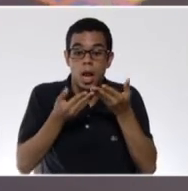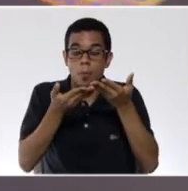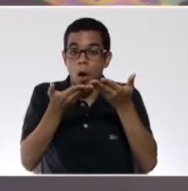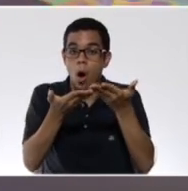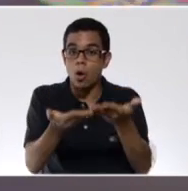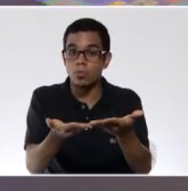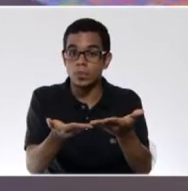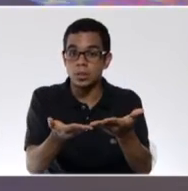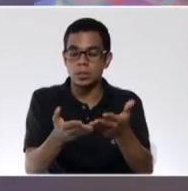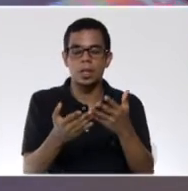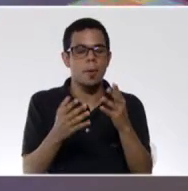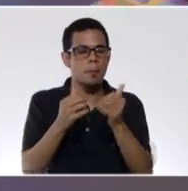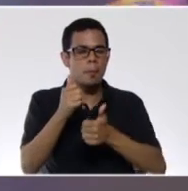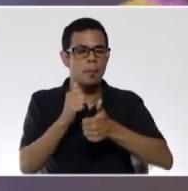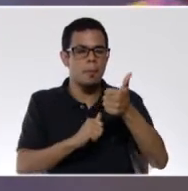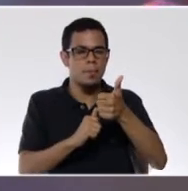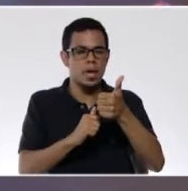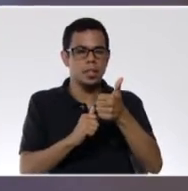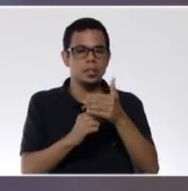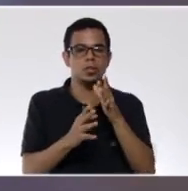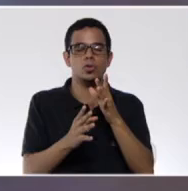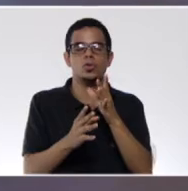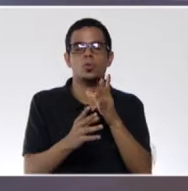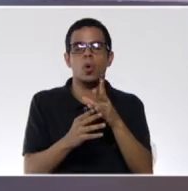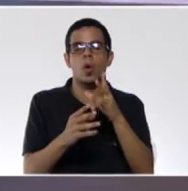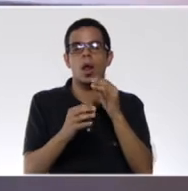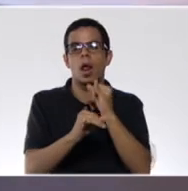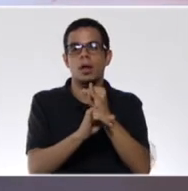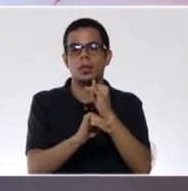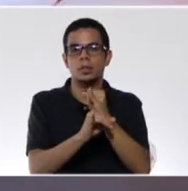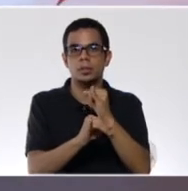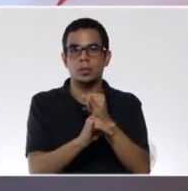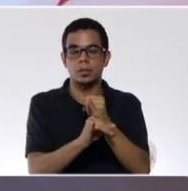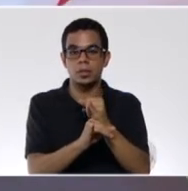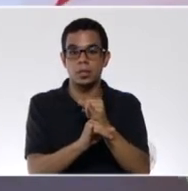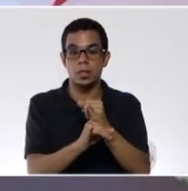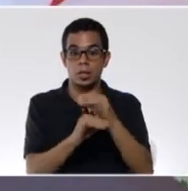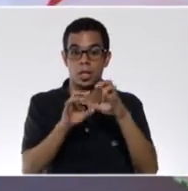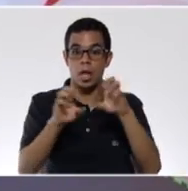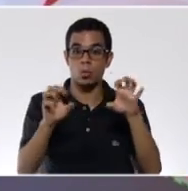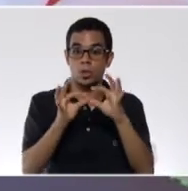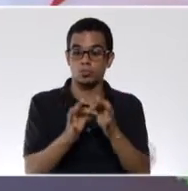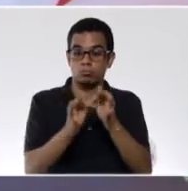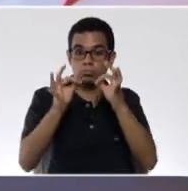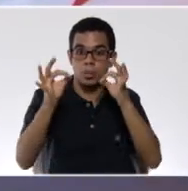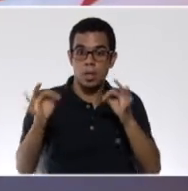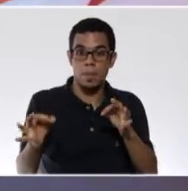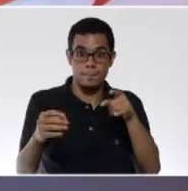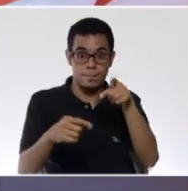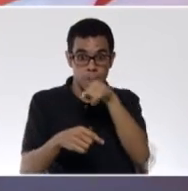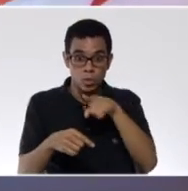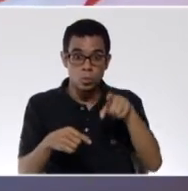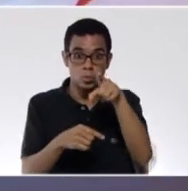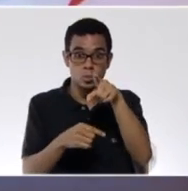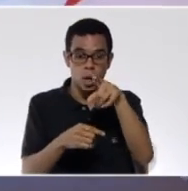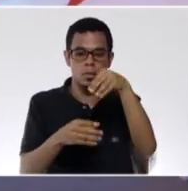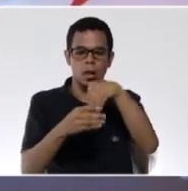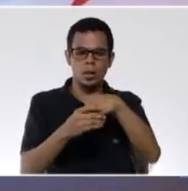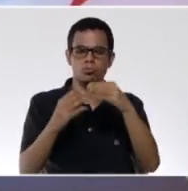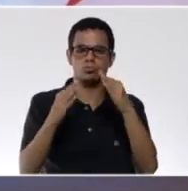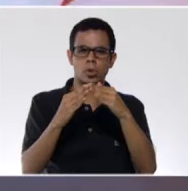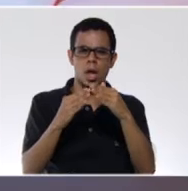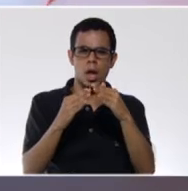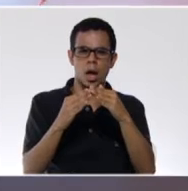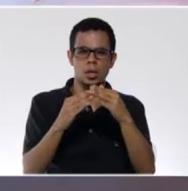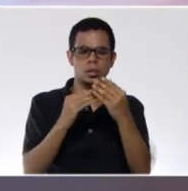las plataformas digitales 2.0 que hacen posible esta nueva modalidad de educación a distancia para que ustedes se puedan quedar seguras y seguros